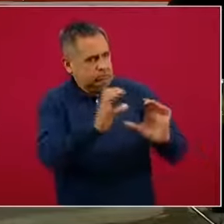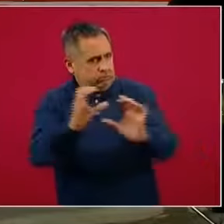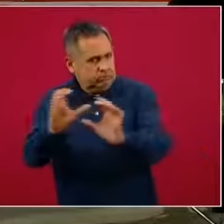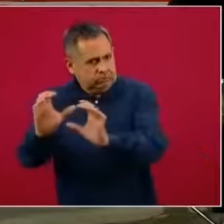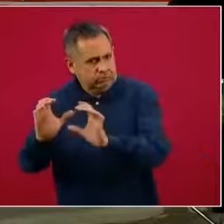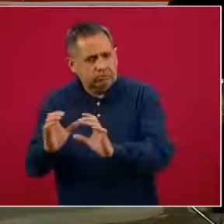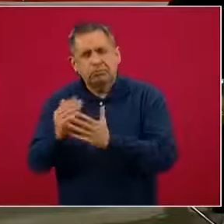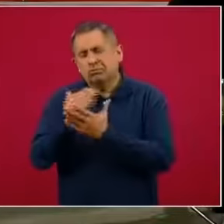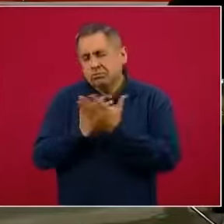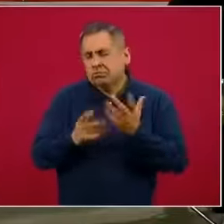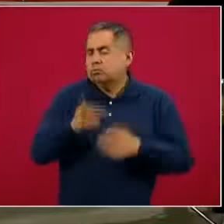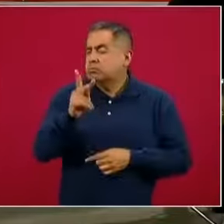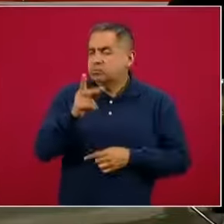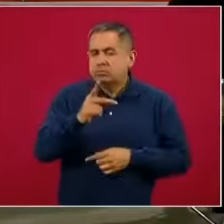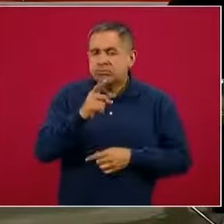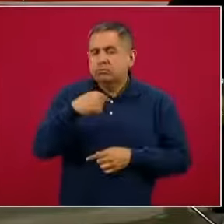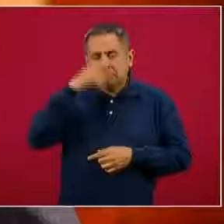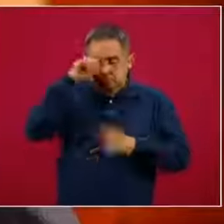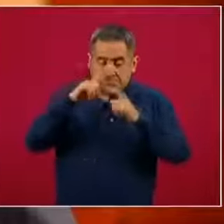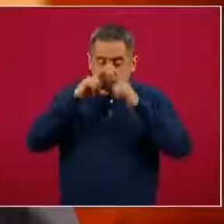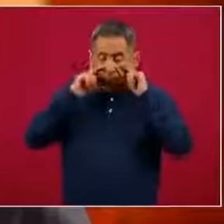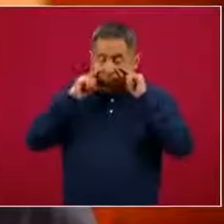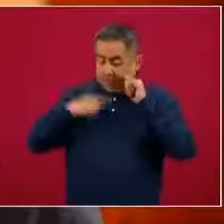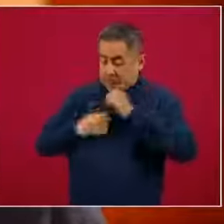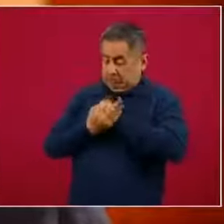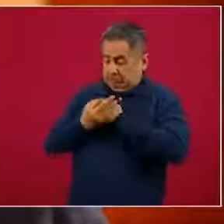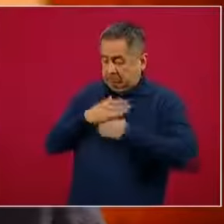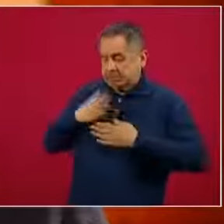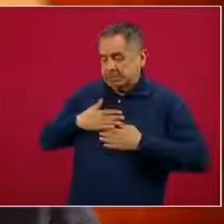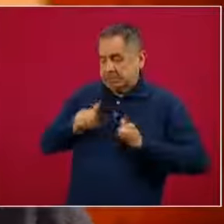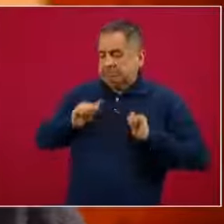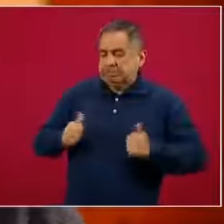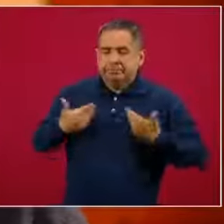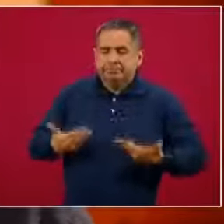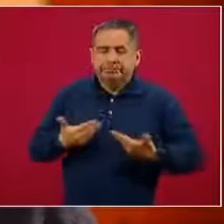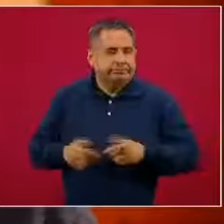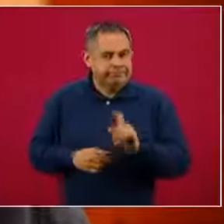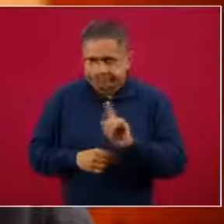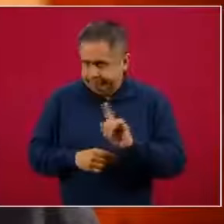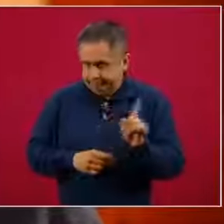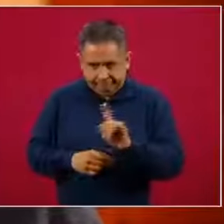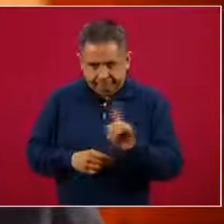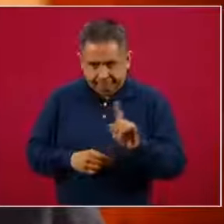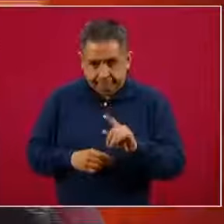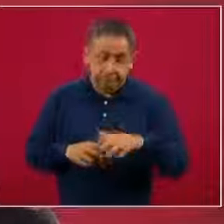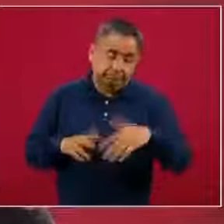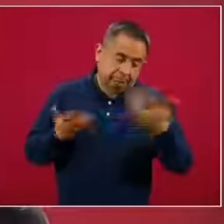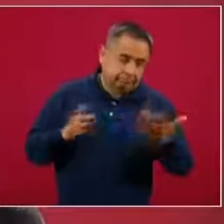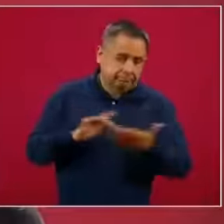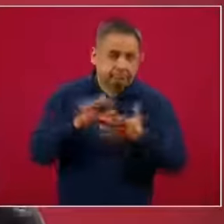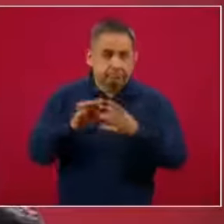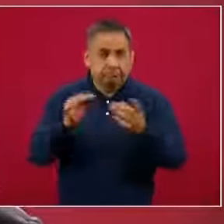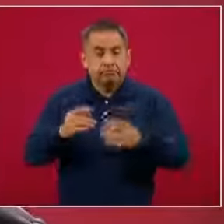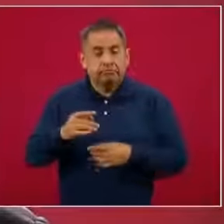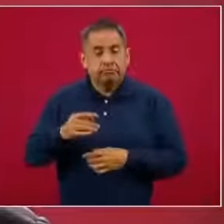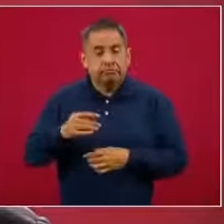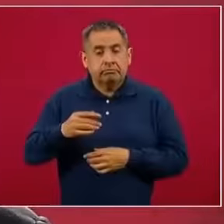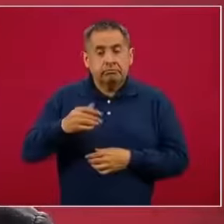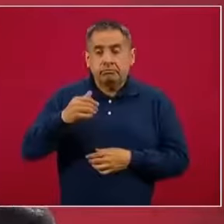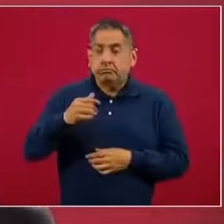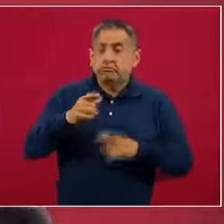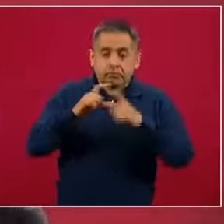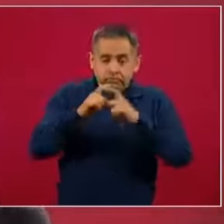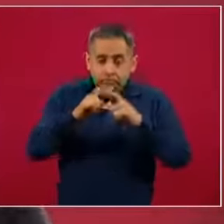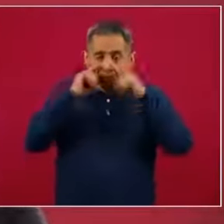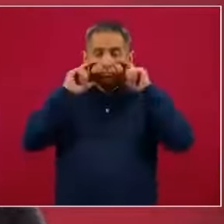se protege a sí mismo y se le ocurre que con esto está protegido. No. Pero gracias, porque cada uno de los que lo usemos